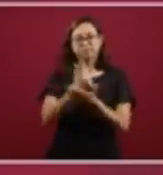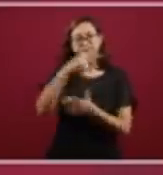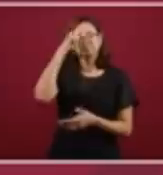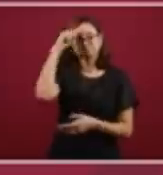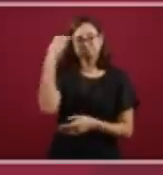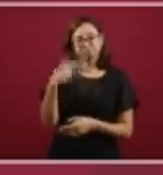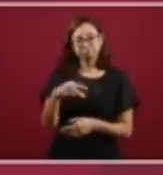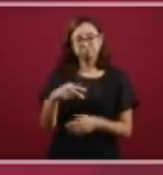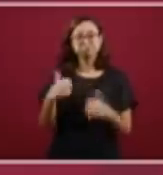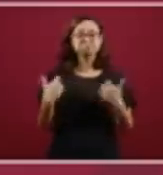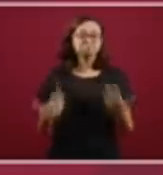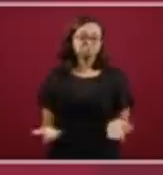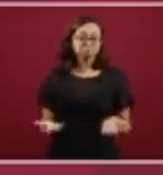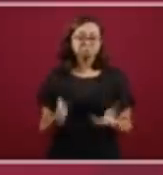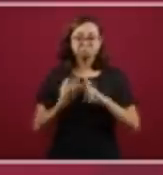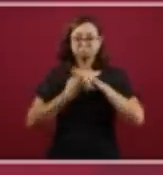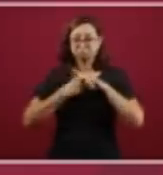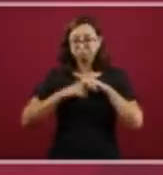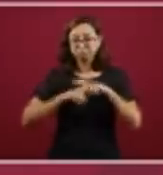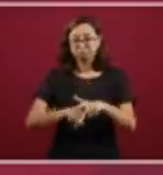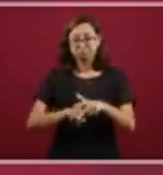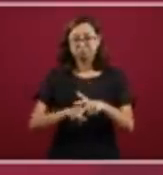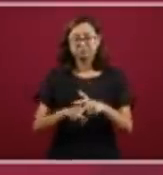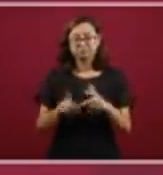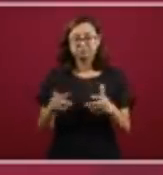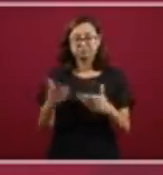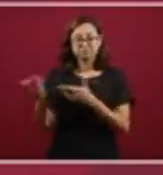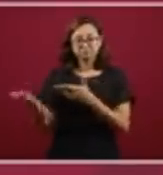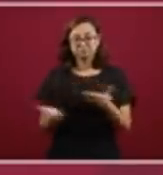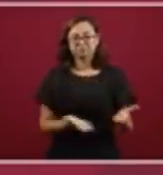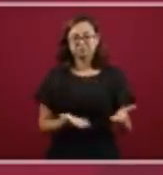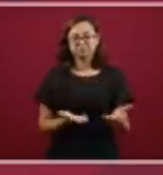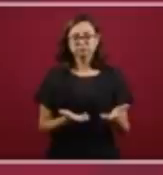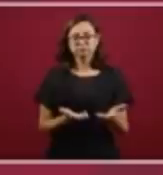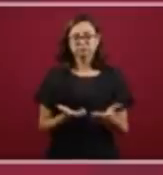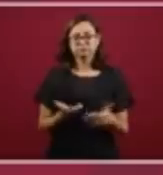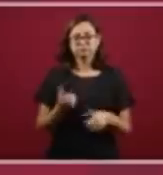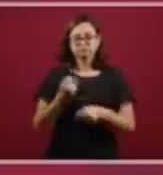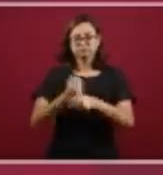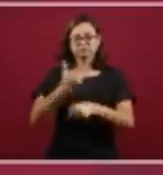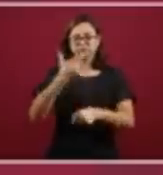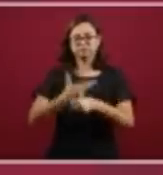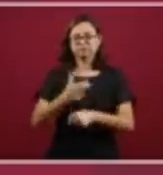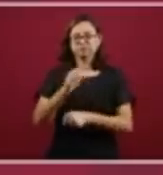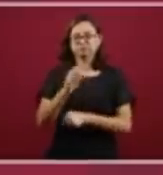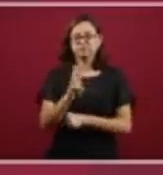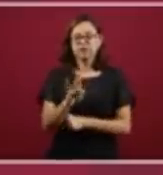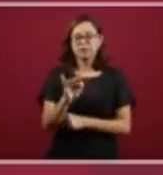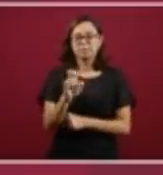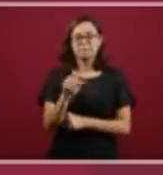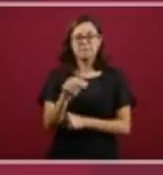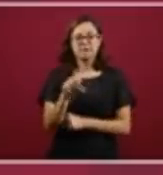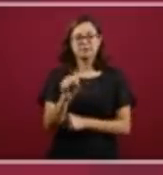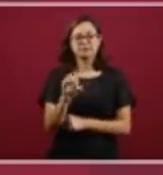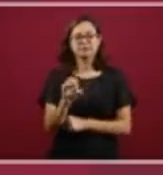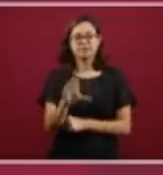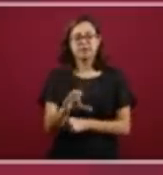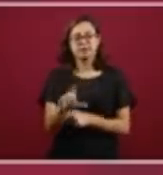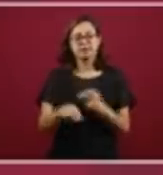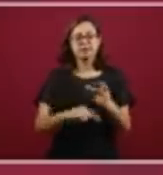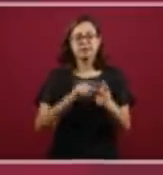parece, empezamos con la secretaria de Bienestar,